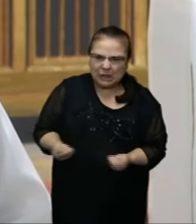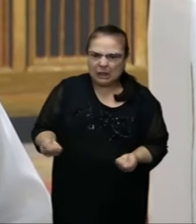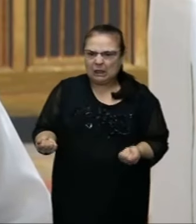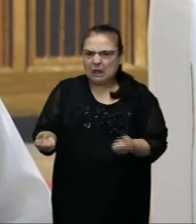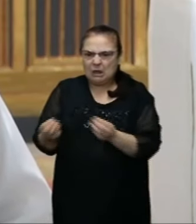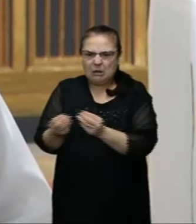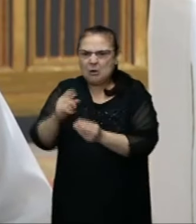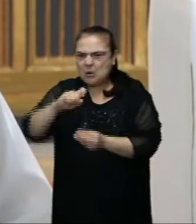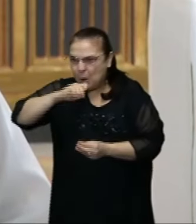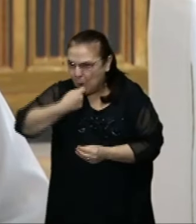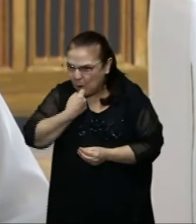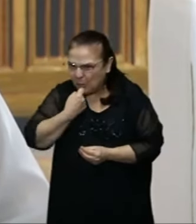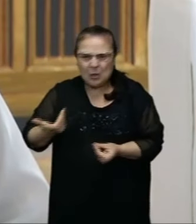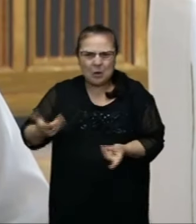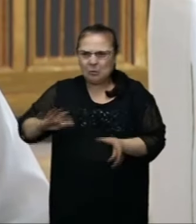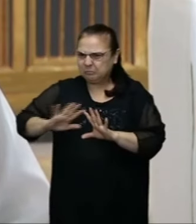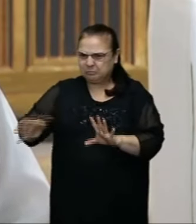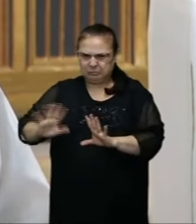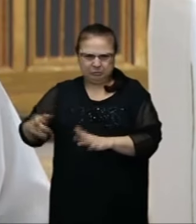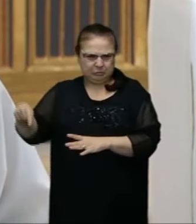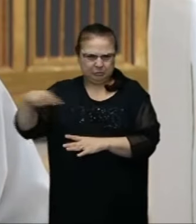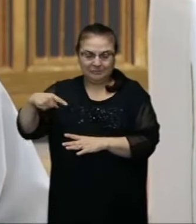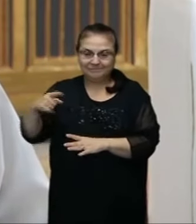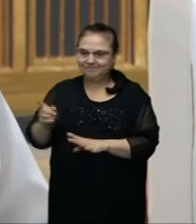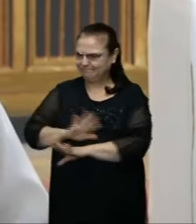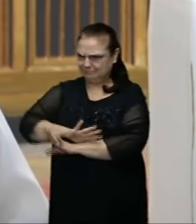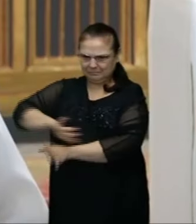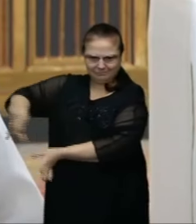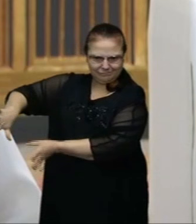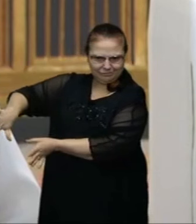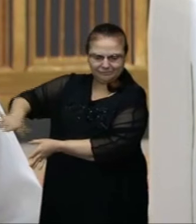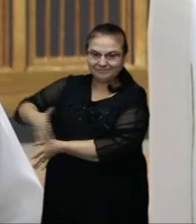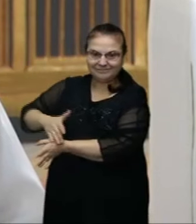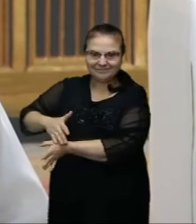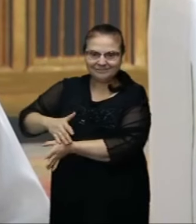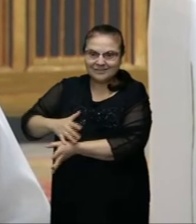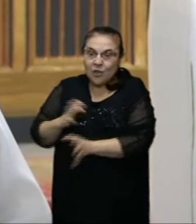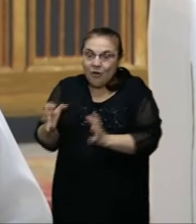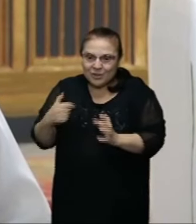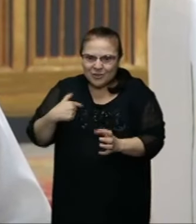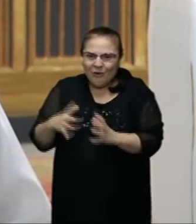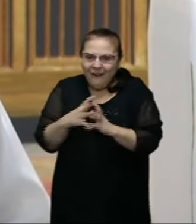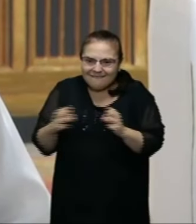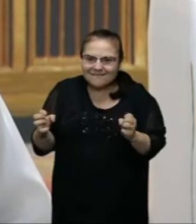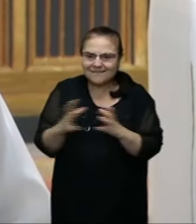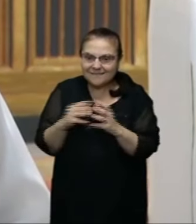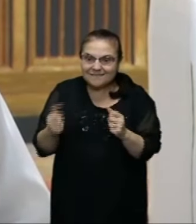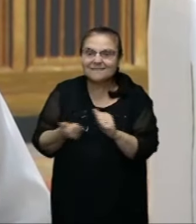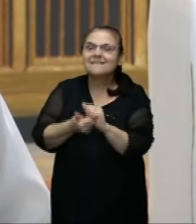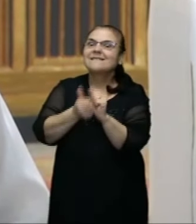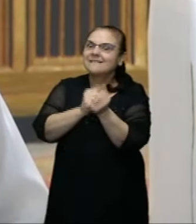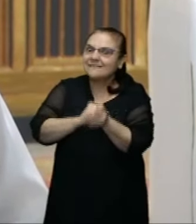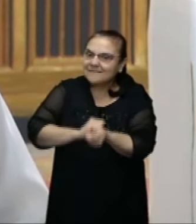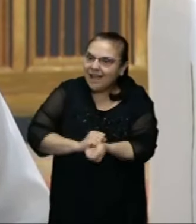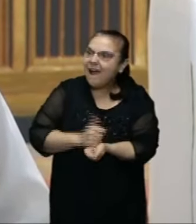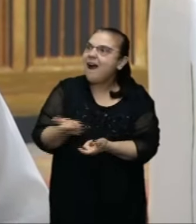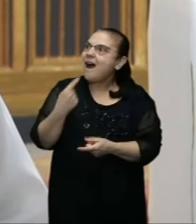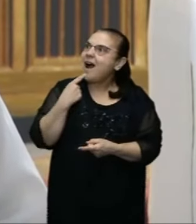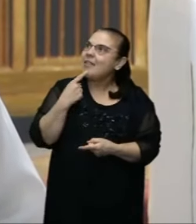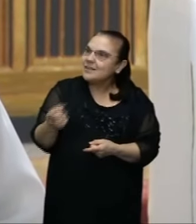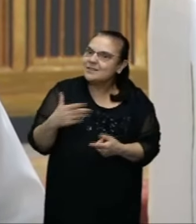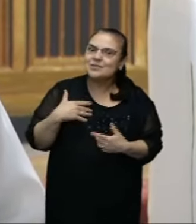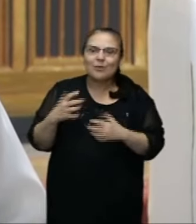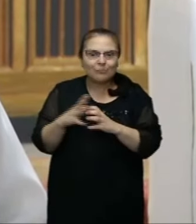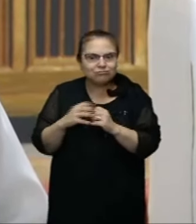o resquemor, sino que haga a nosotros desear imitar lo que se ha dicho, que suscite en nosotros el